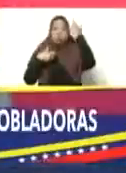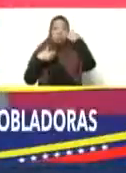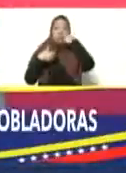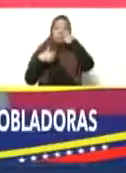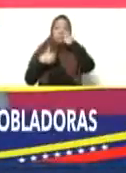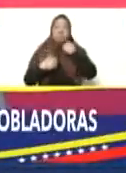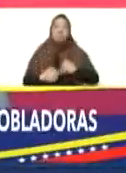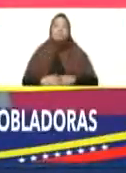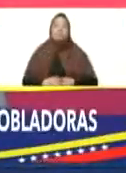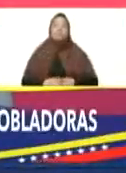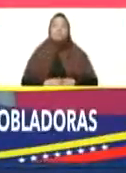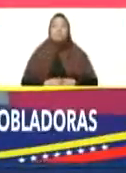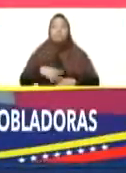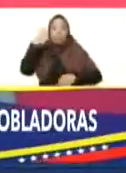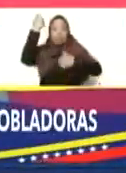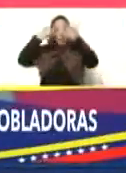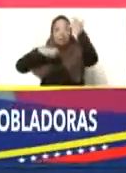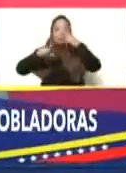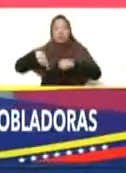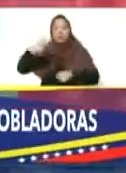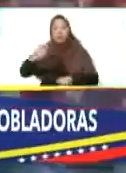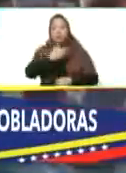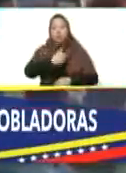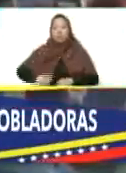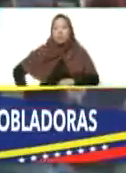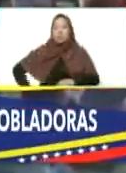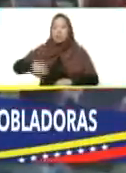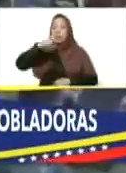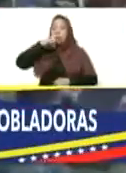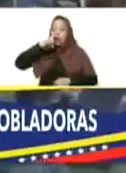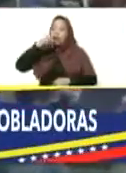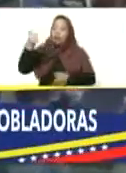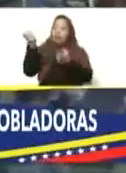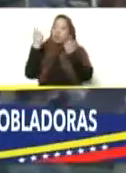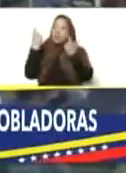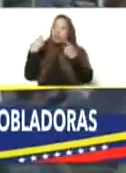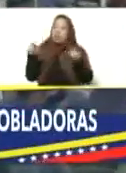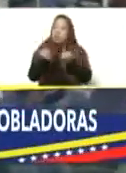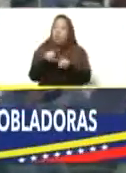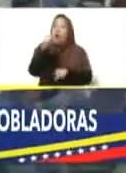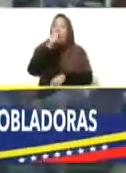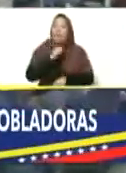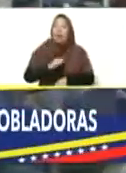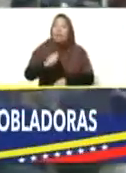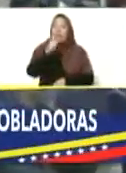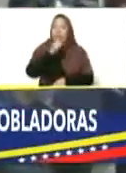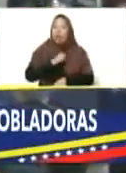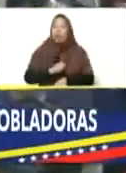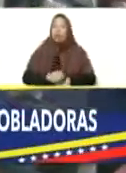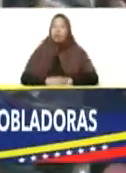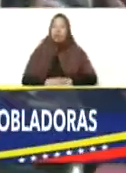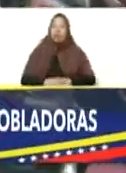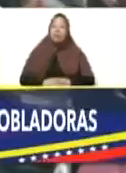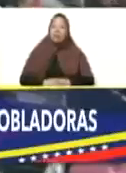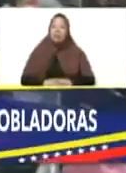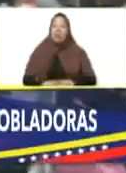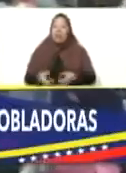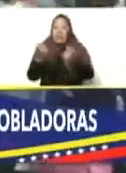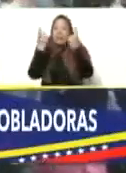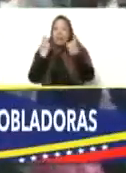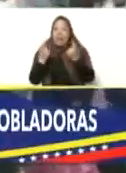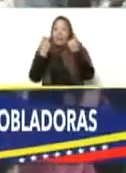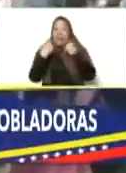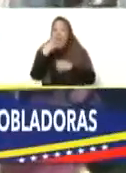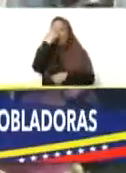a fin y después las llaves que usted también nos ha enseñado a que tenemos que entender